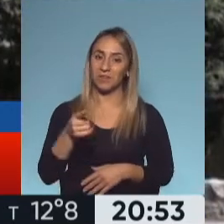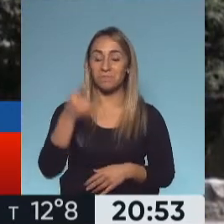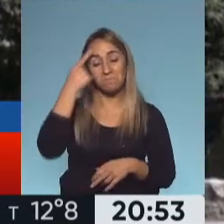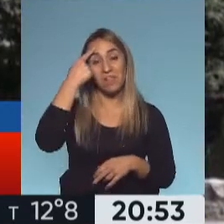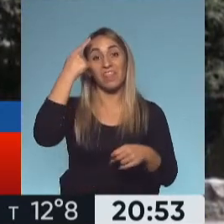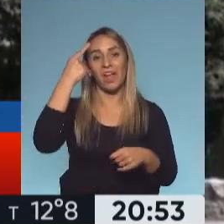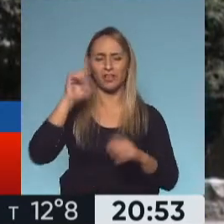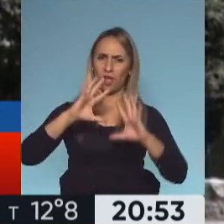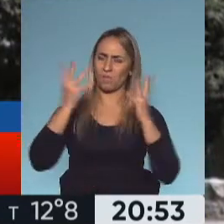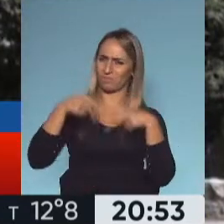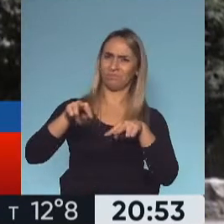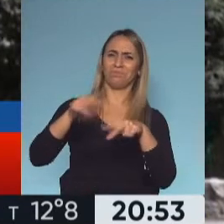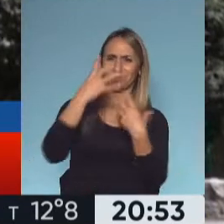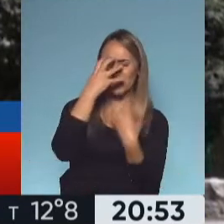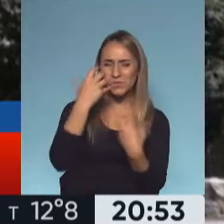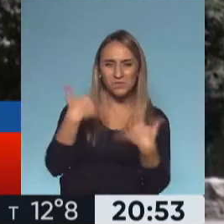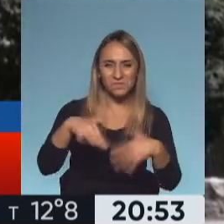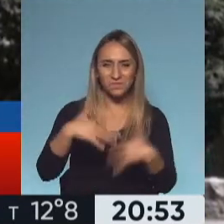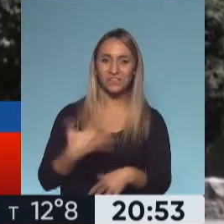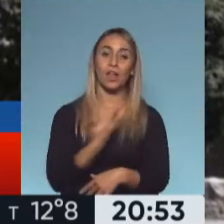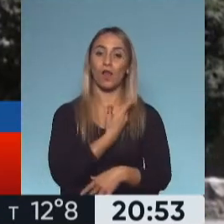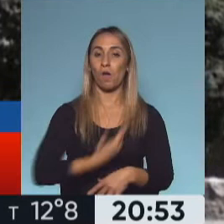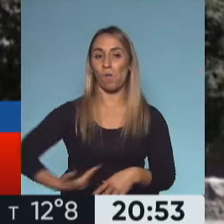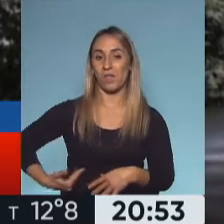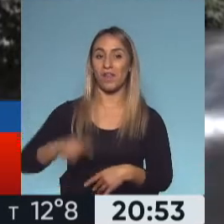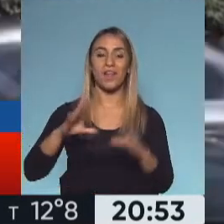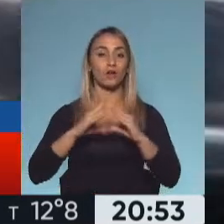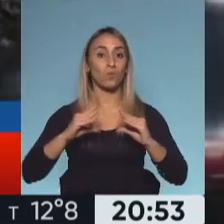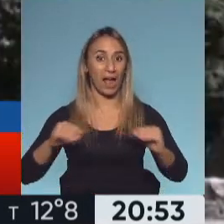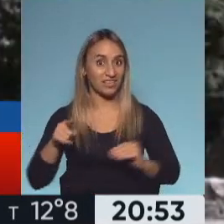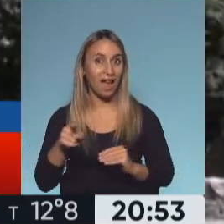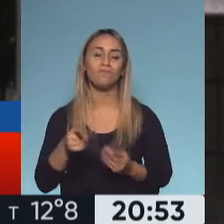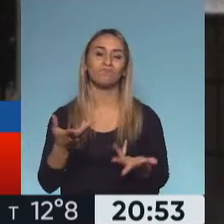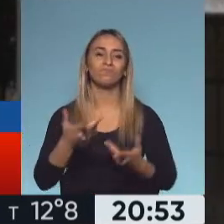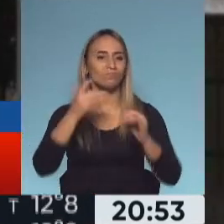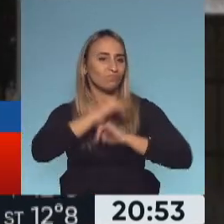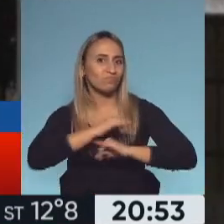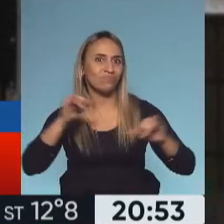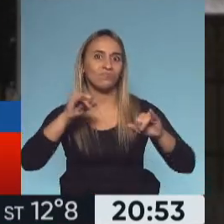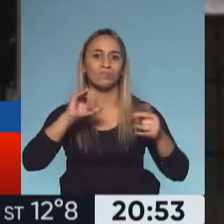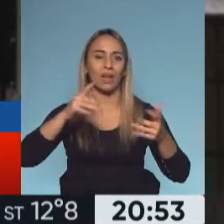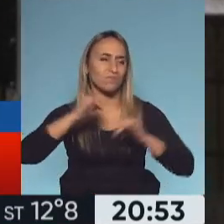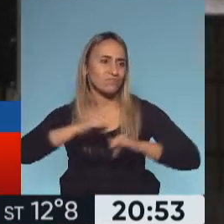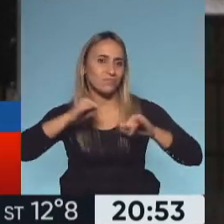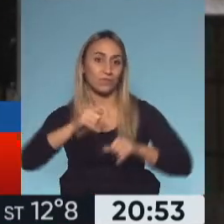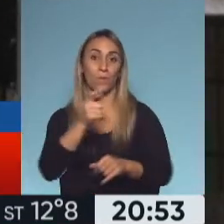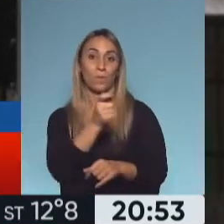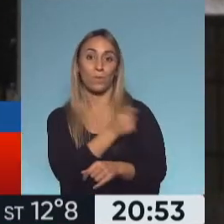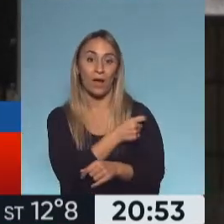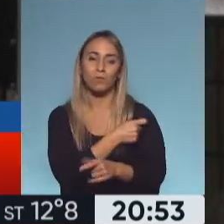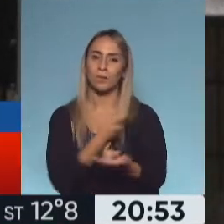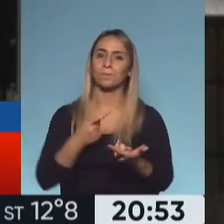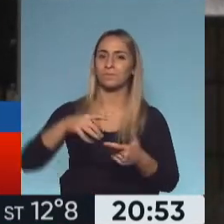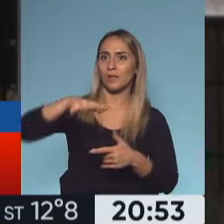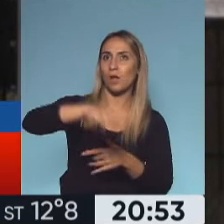todo el mundo, fue lanzado por el gobierno rumano, como parte de una campaña de vacunación que se realiza en espacios típicos y